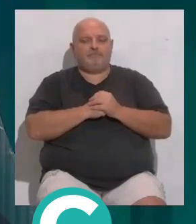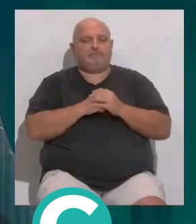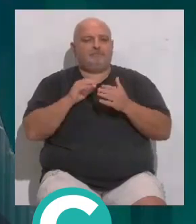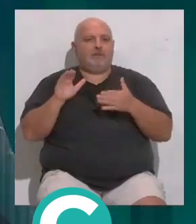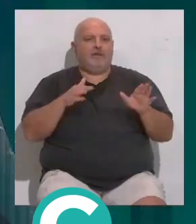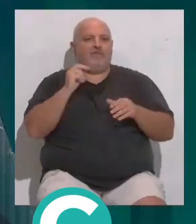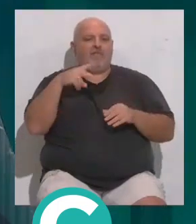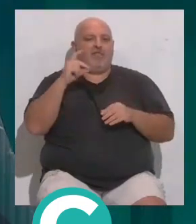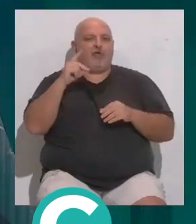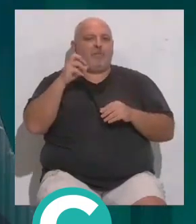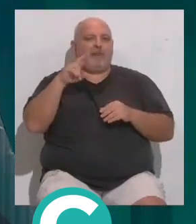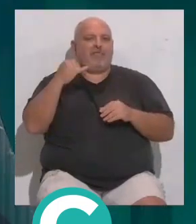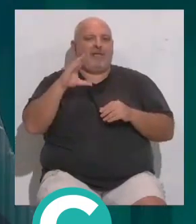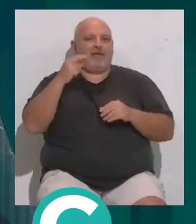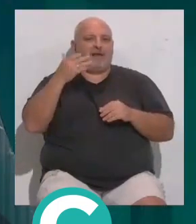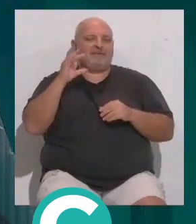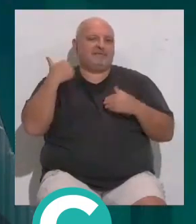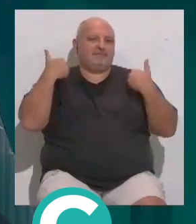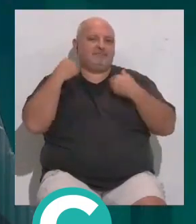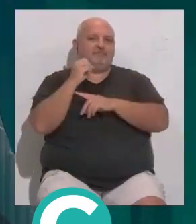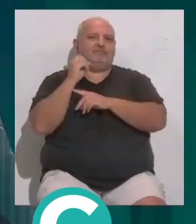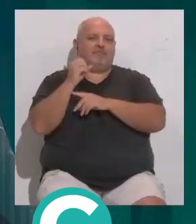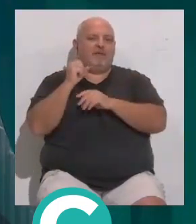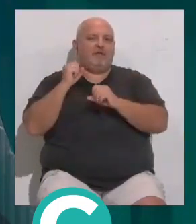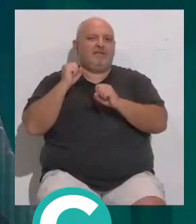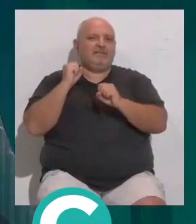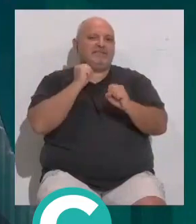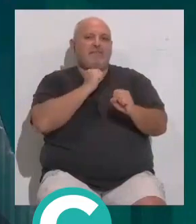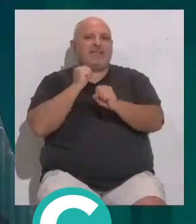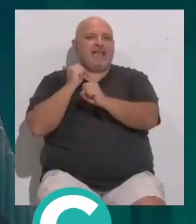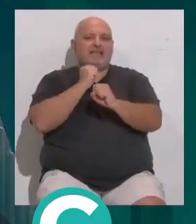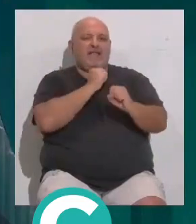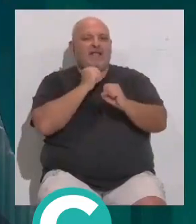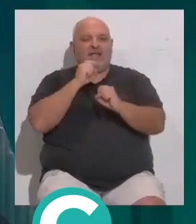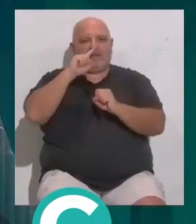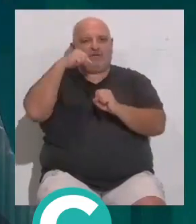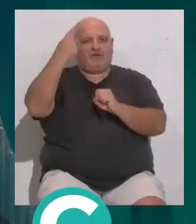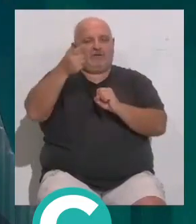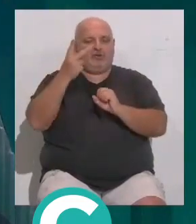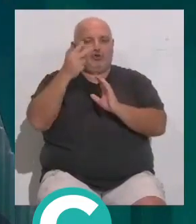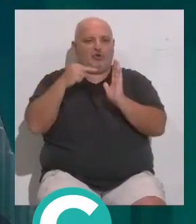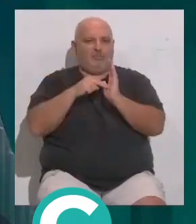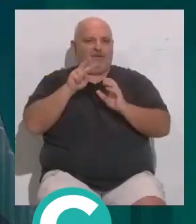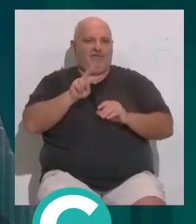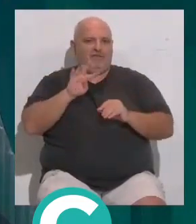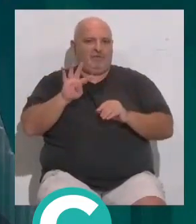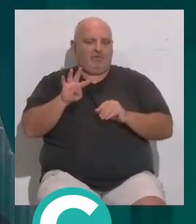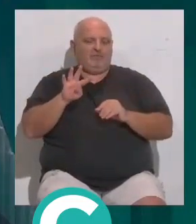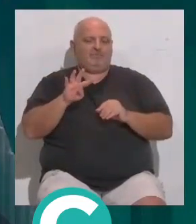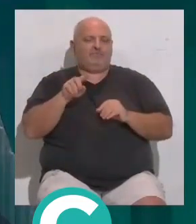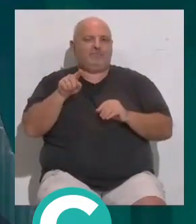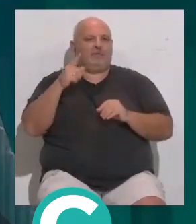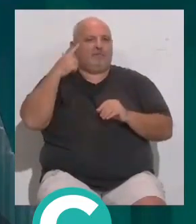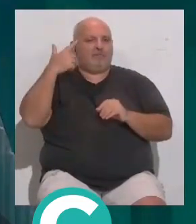Fernando Pérez Cabrales será el pregonero de la Semana Santa de Cádiz del próximo año de 2023. El comunicador